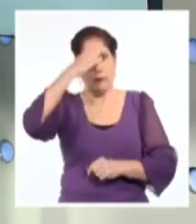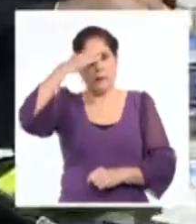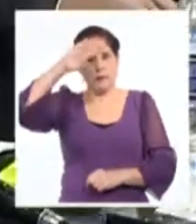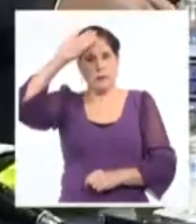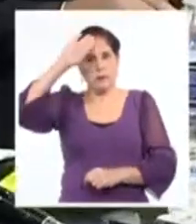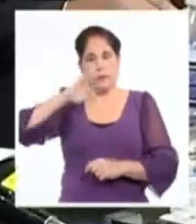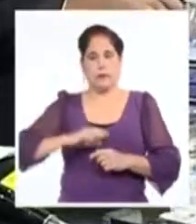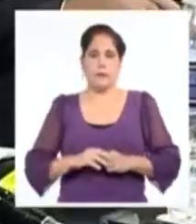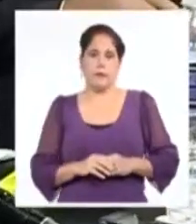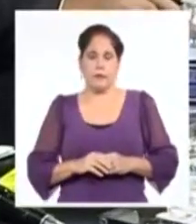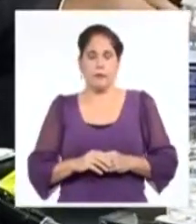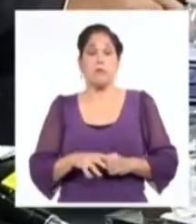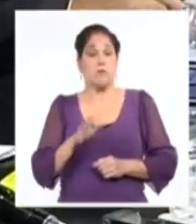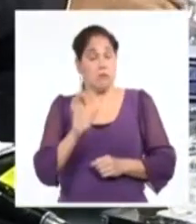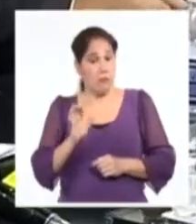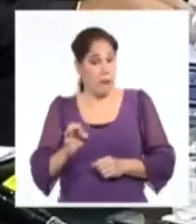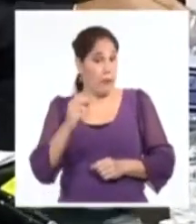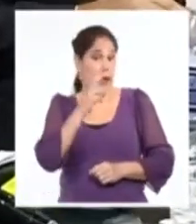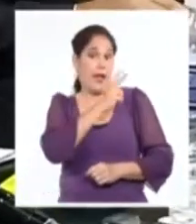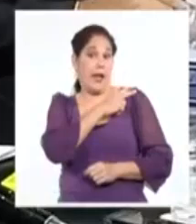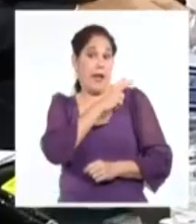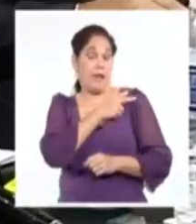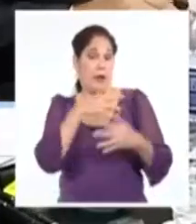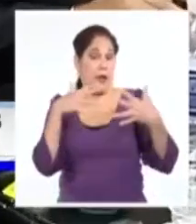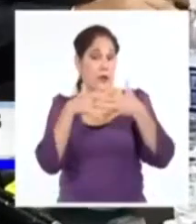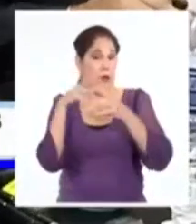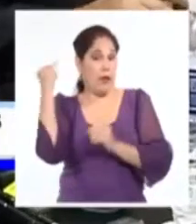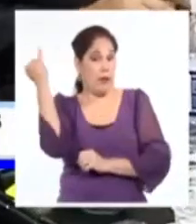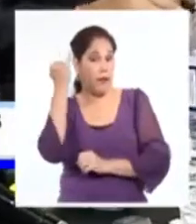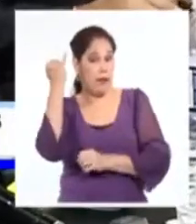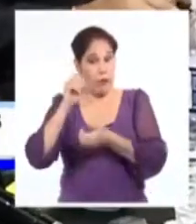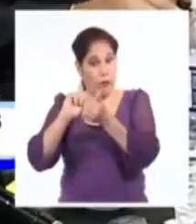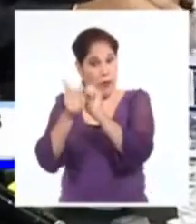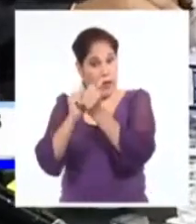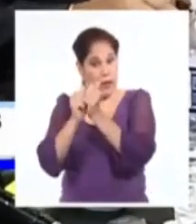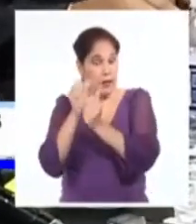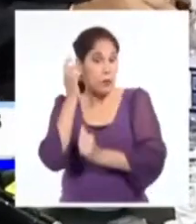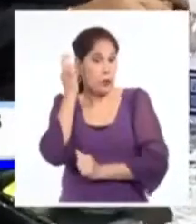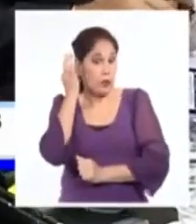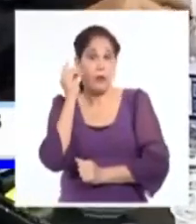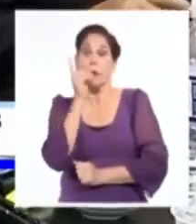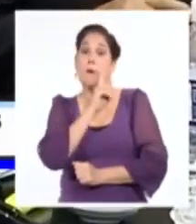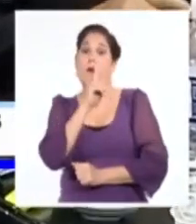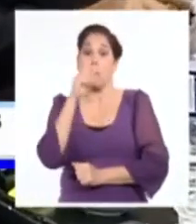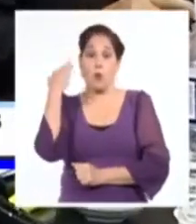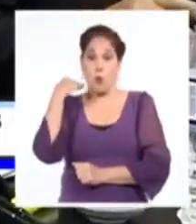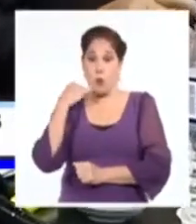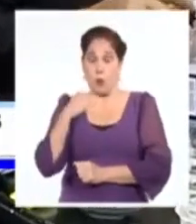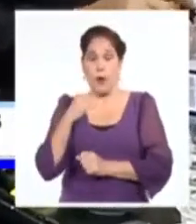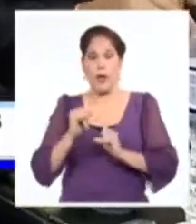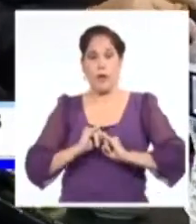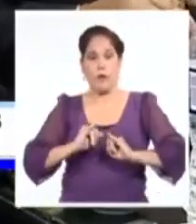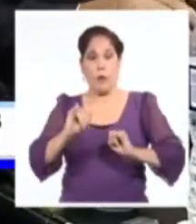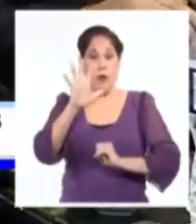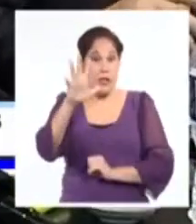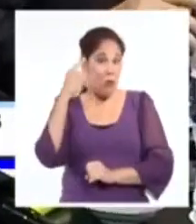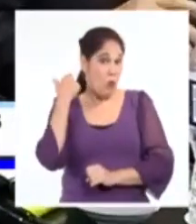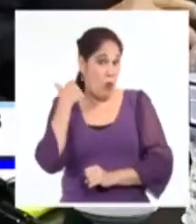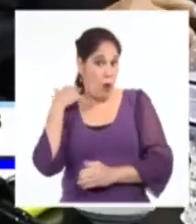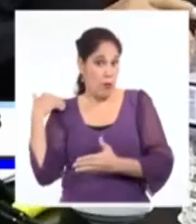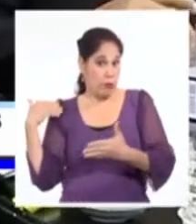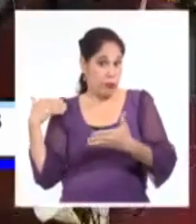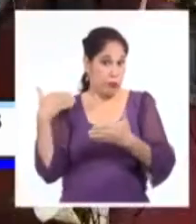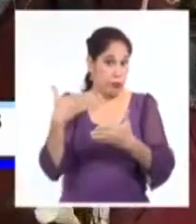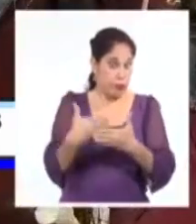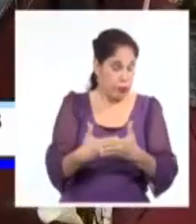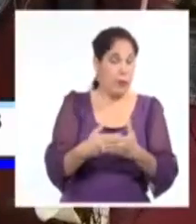Unidos. Al respecto, la jefa de Relaciones Internacionales del INDER, Gisleidy Sosa, informó que en los últimos 5 años y a